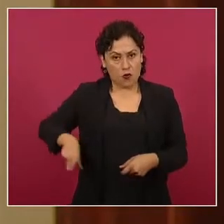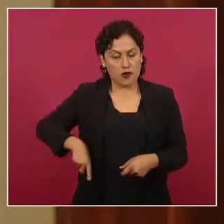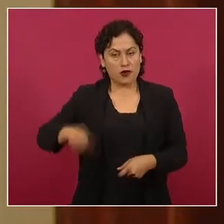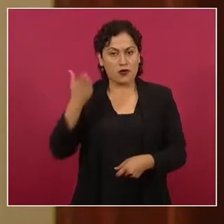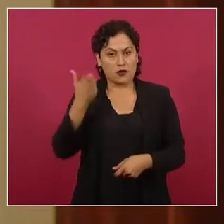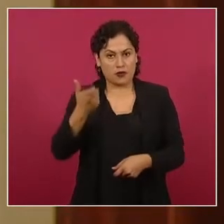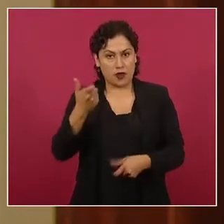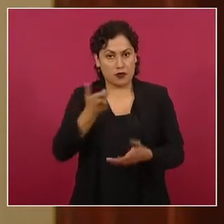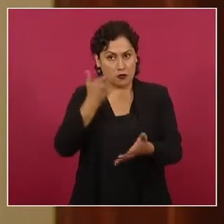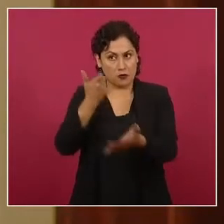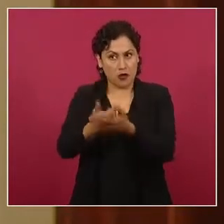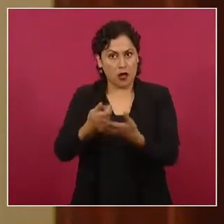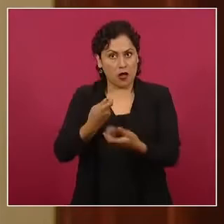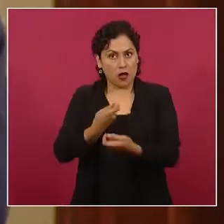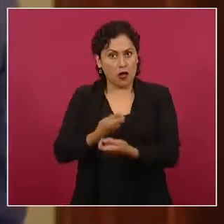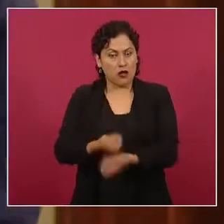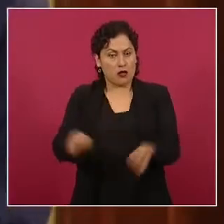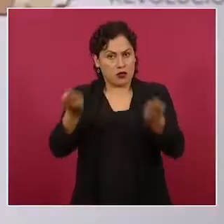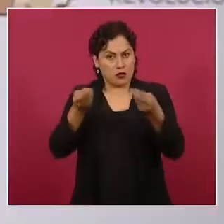Entonces, eso